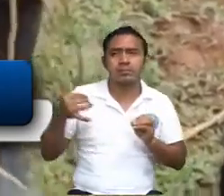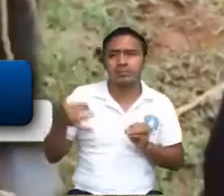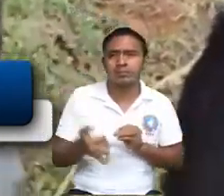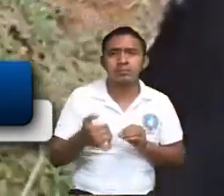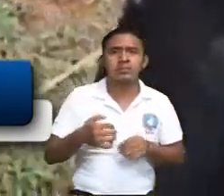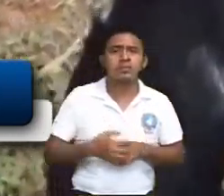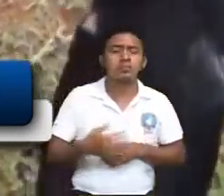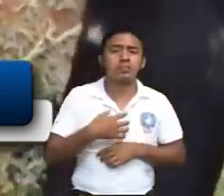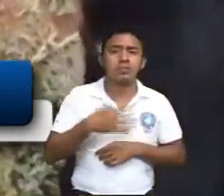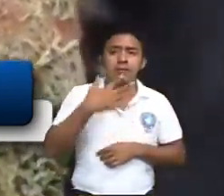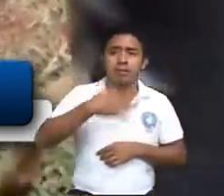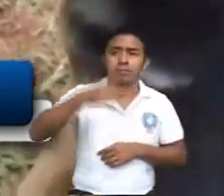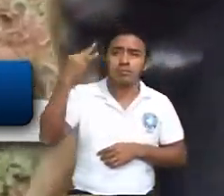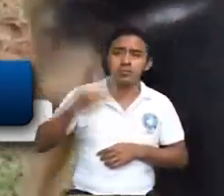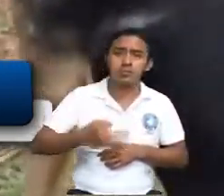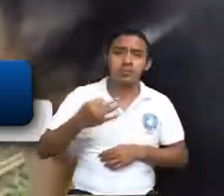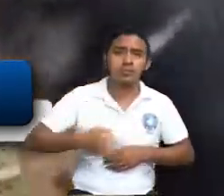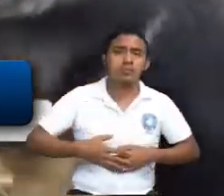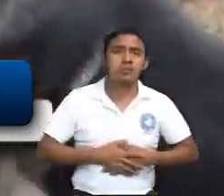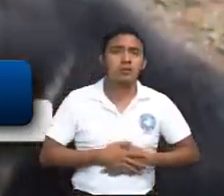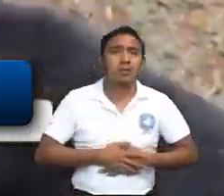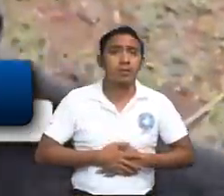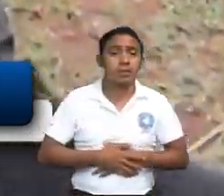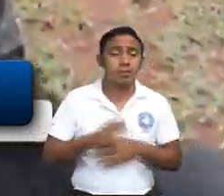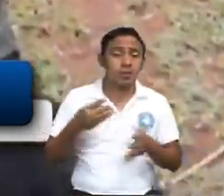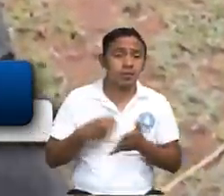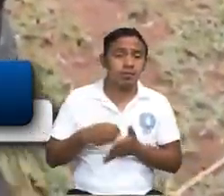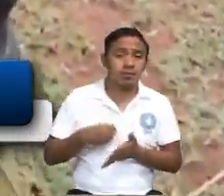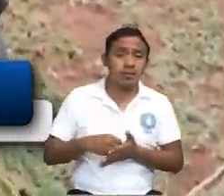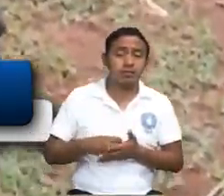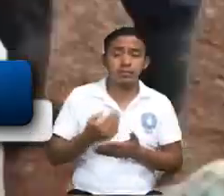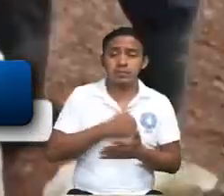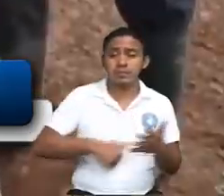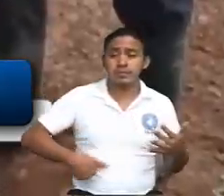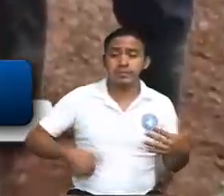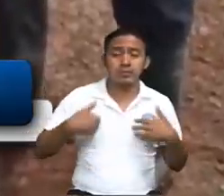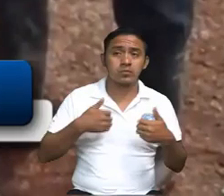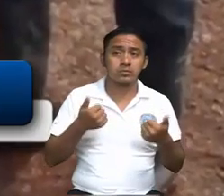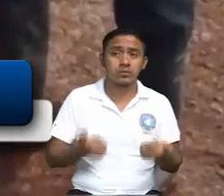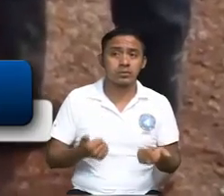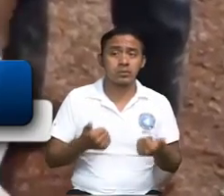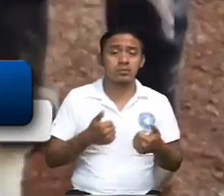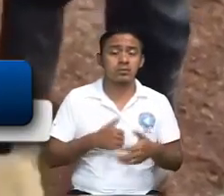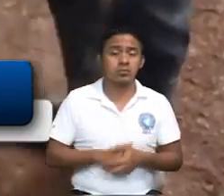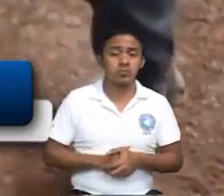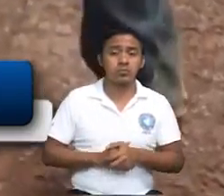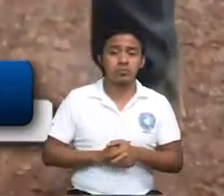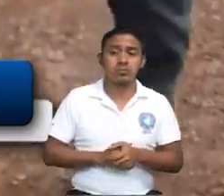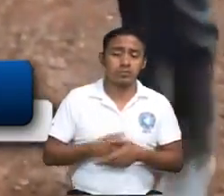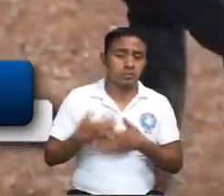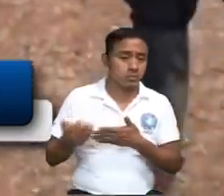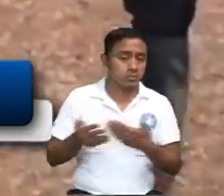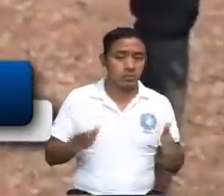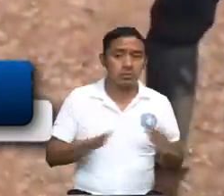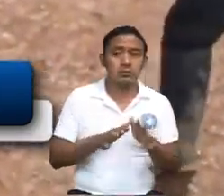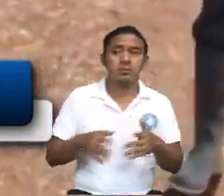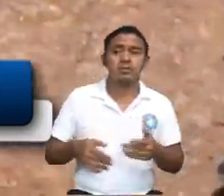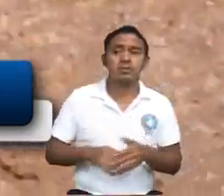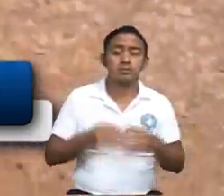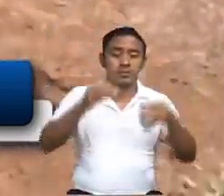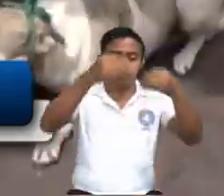vacunas son de calidad, ¿verdad? Son compradas por nuestro Ministerio de Salud y además de eso se cumplen los